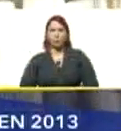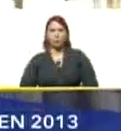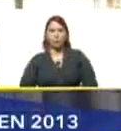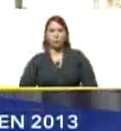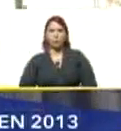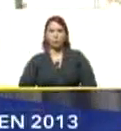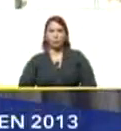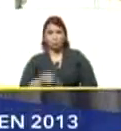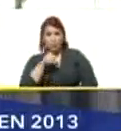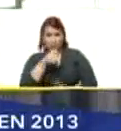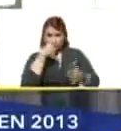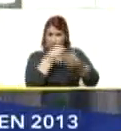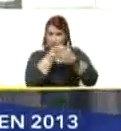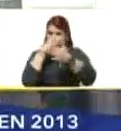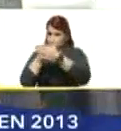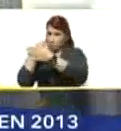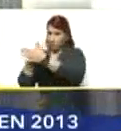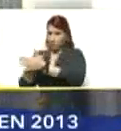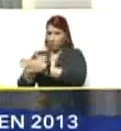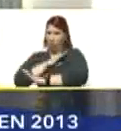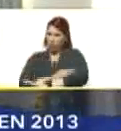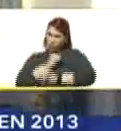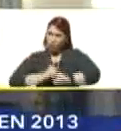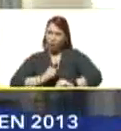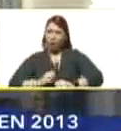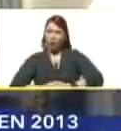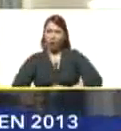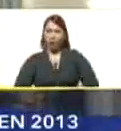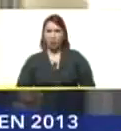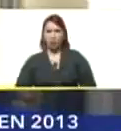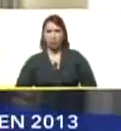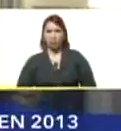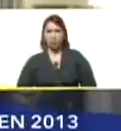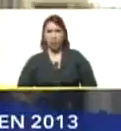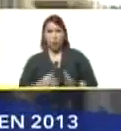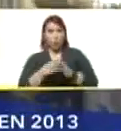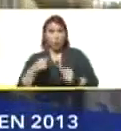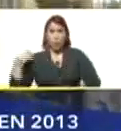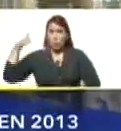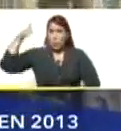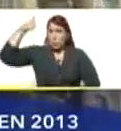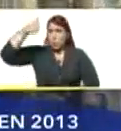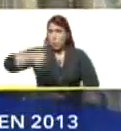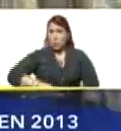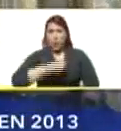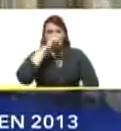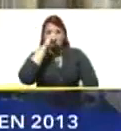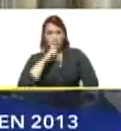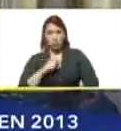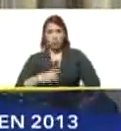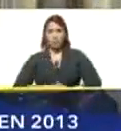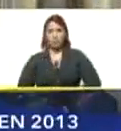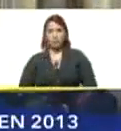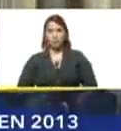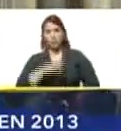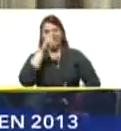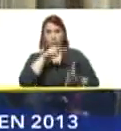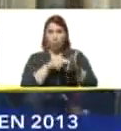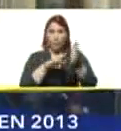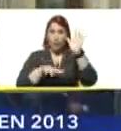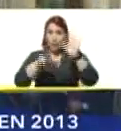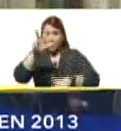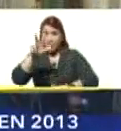Y en esa lucha intensa de todos estos años, del